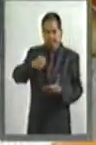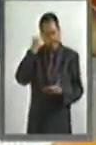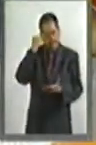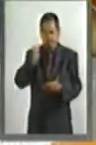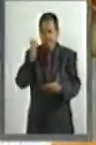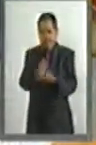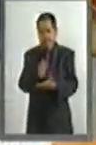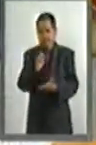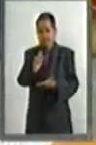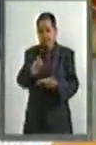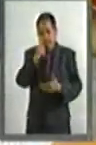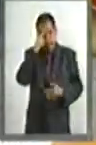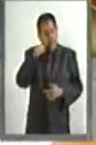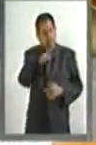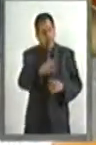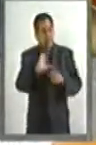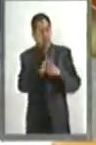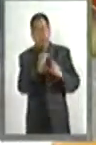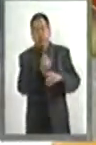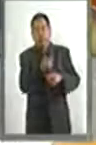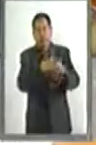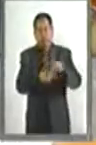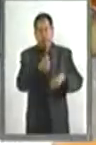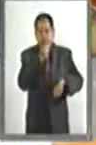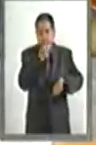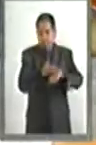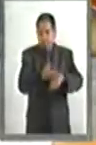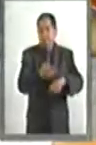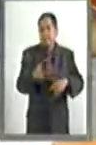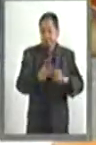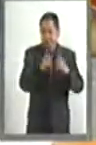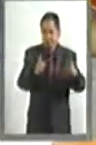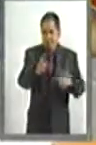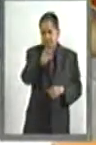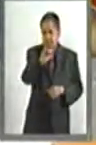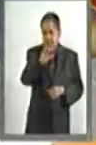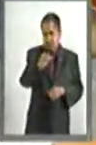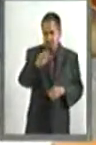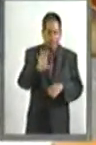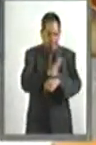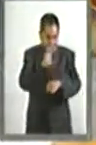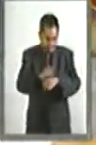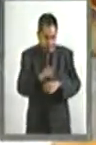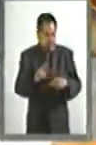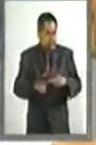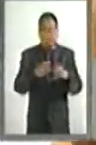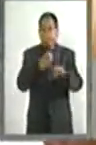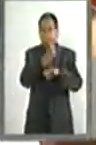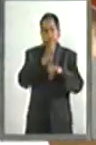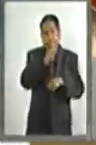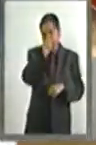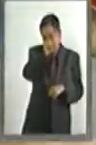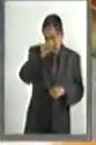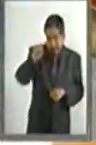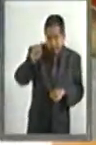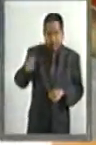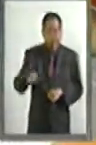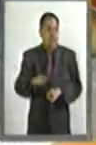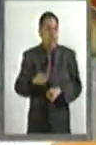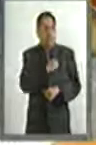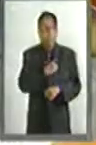Comisión Intersecretarial para el Desarrollo de los Bioenergéticos, las entidades federativas,